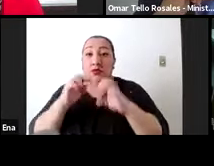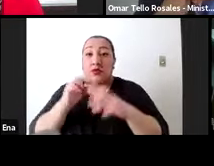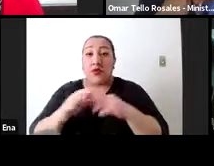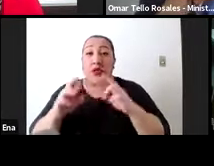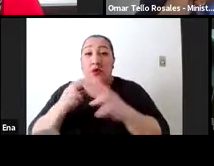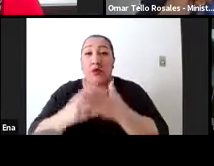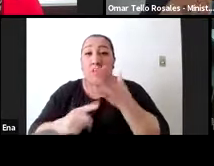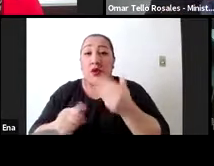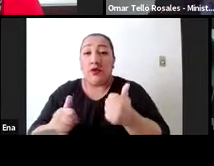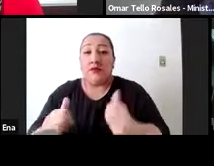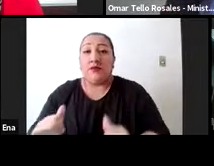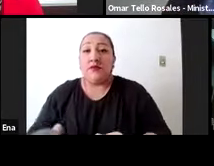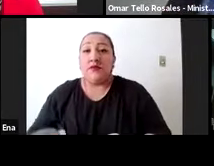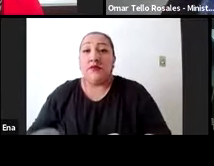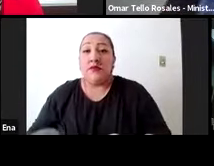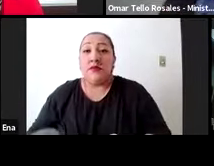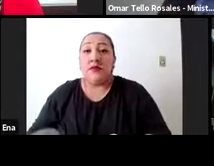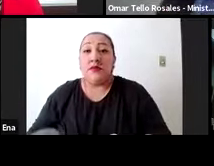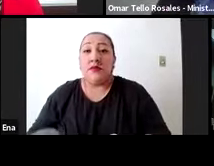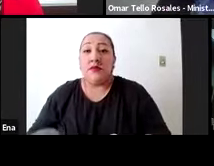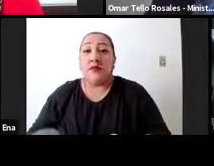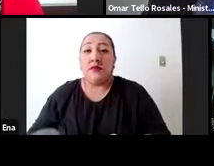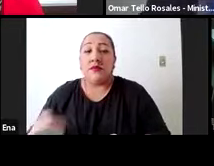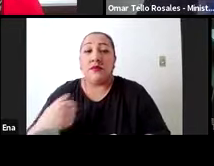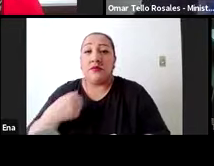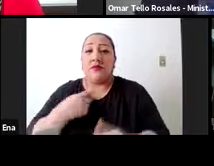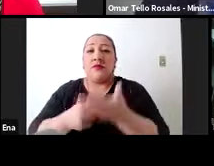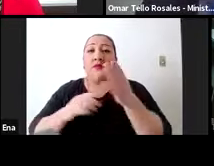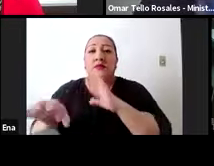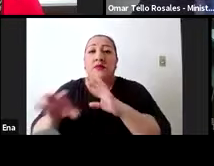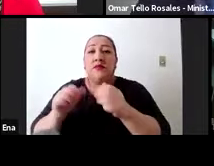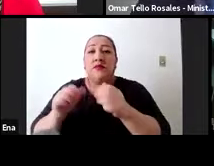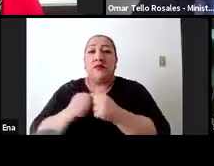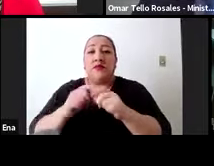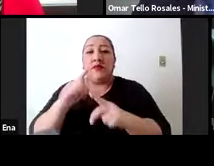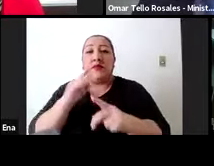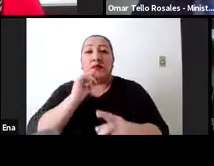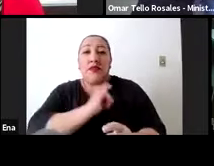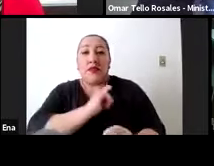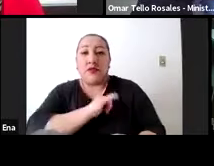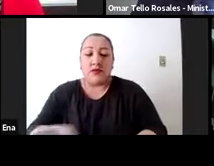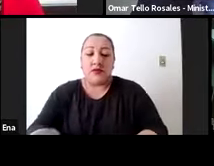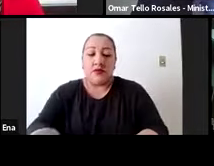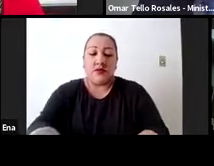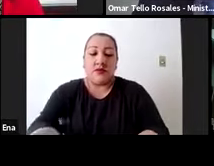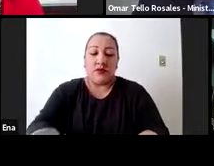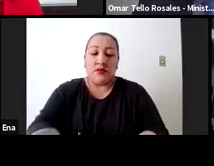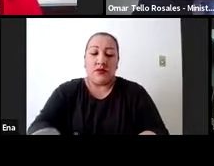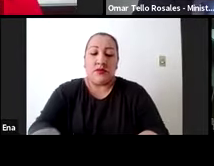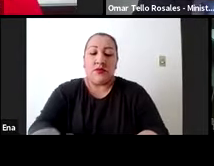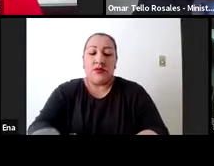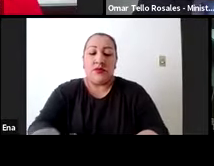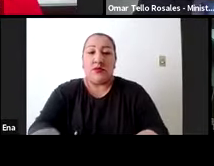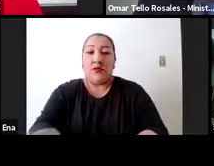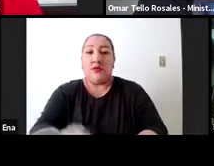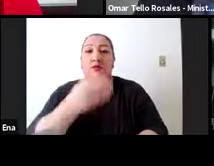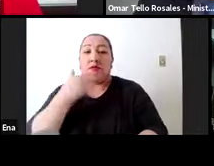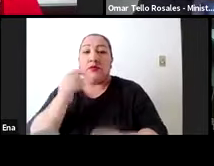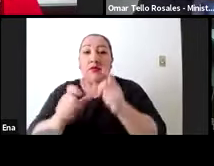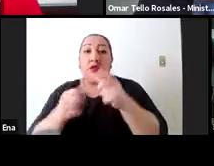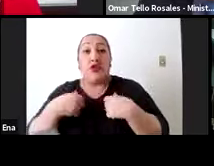unifica los criterios y nos enteramos de lo que estamos haciendo cada una de las instituciones en mejora de los ciudadanos. Bien, yo